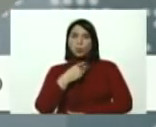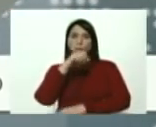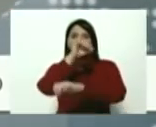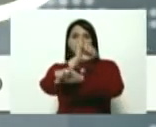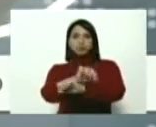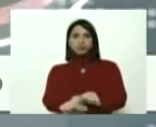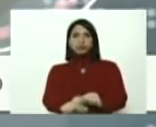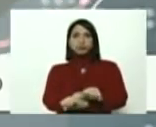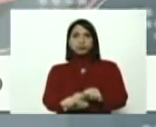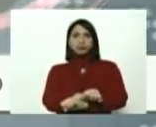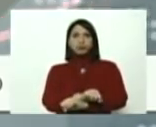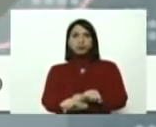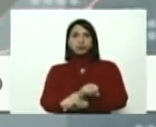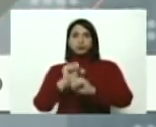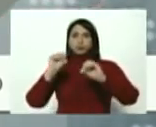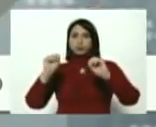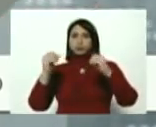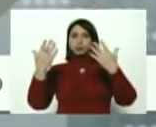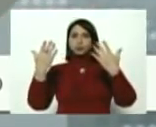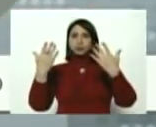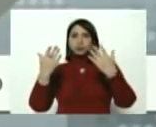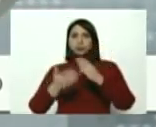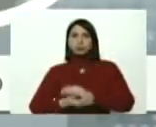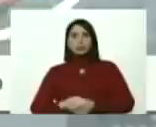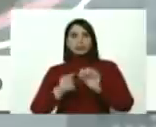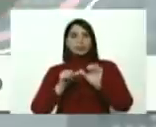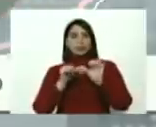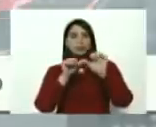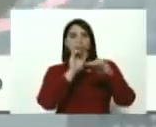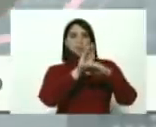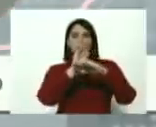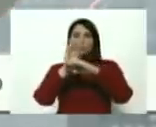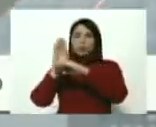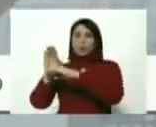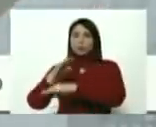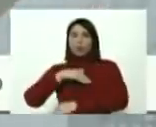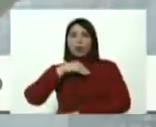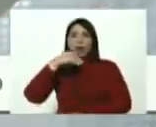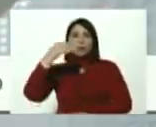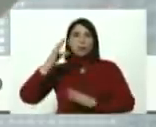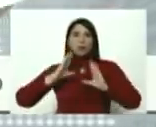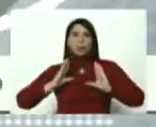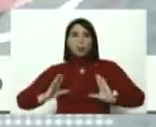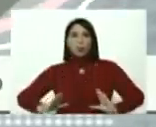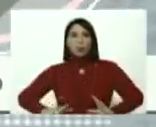es beato para seguir cuidando las almas, los cuerpos